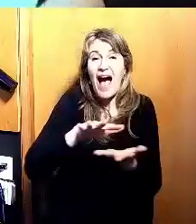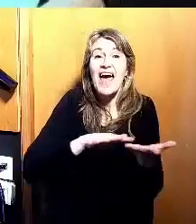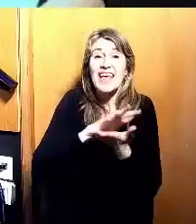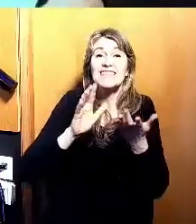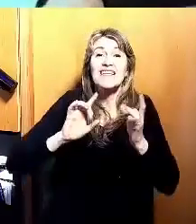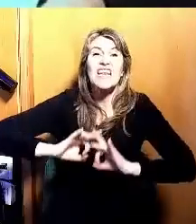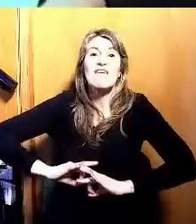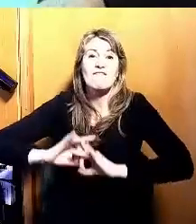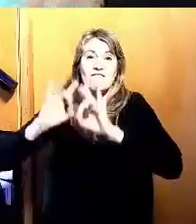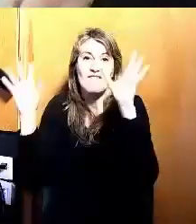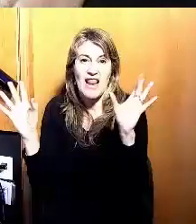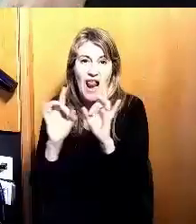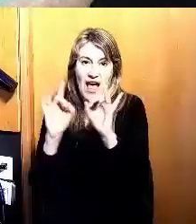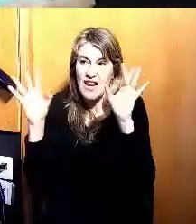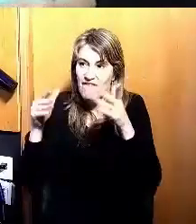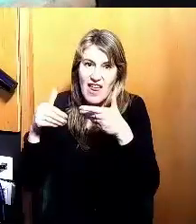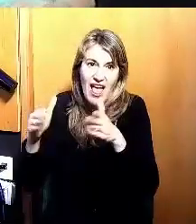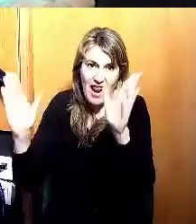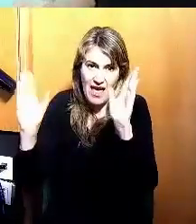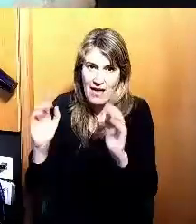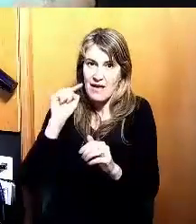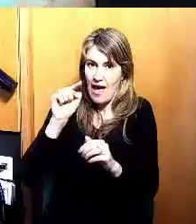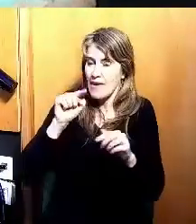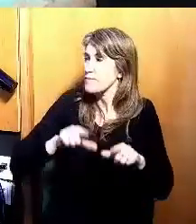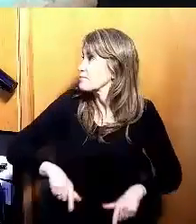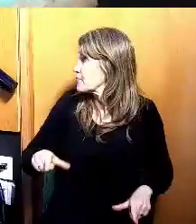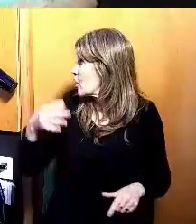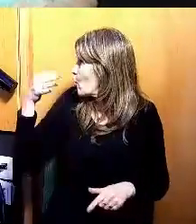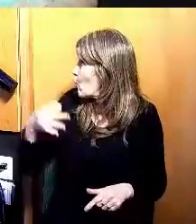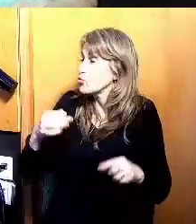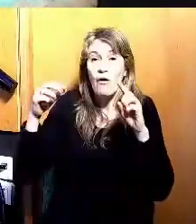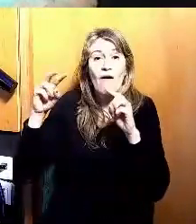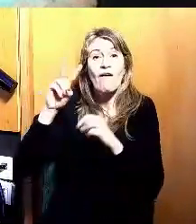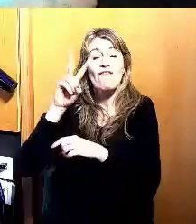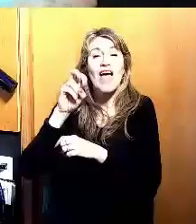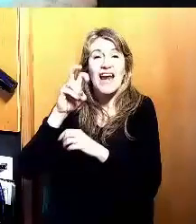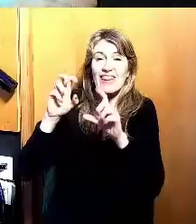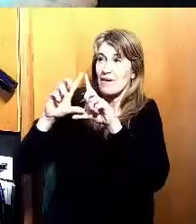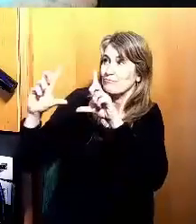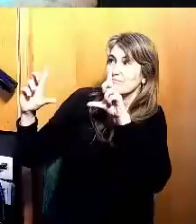Liberadas. Acá mágicamente apareció nuestro verde institucional.